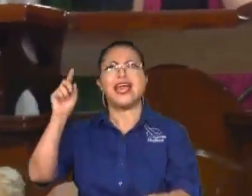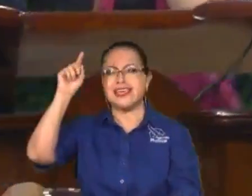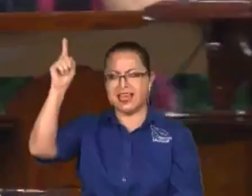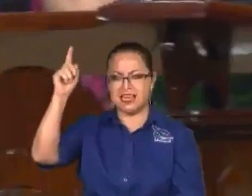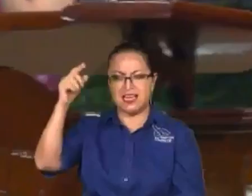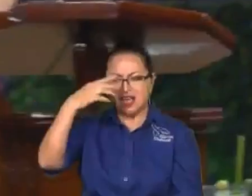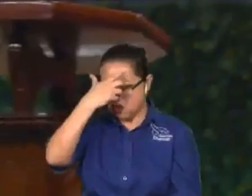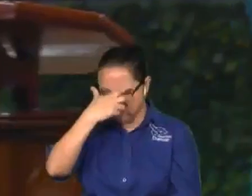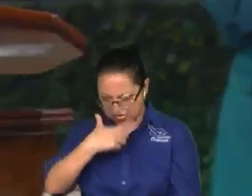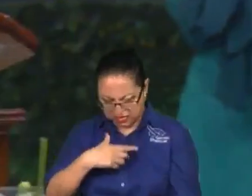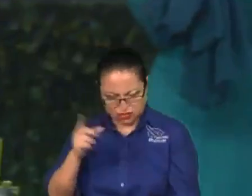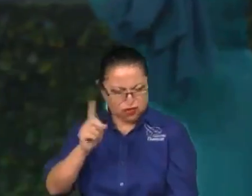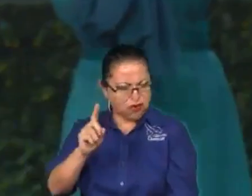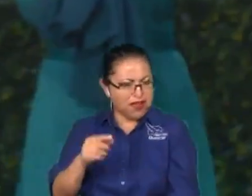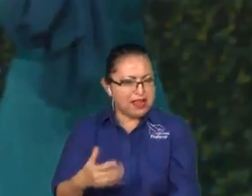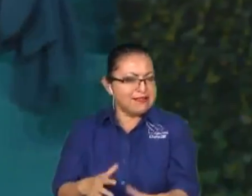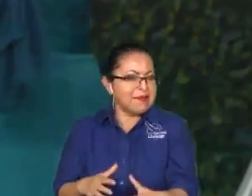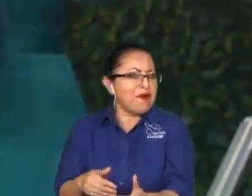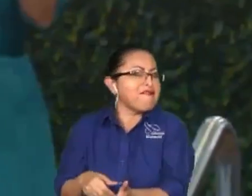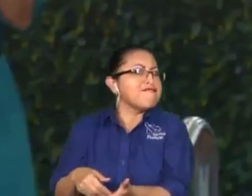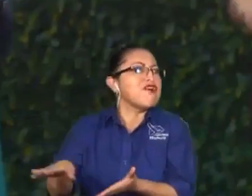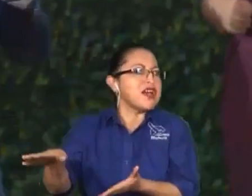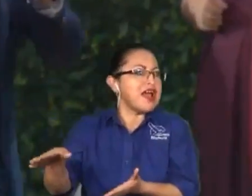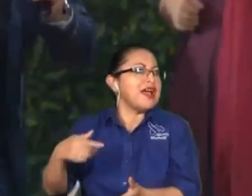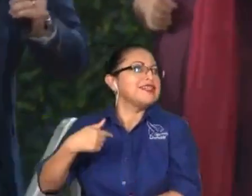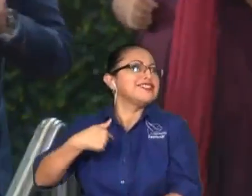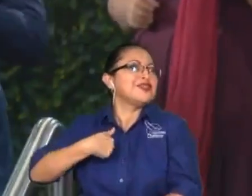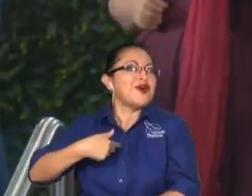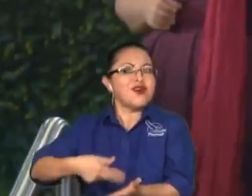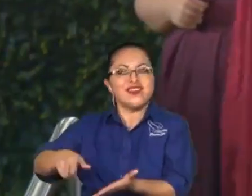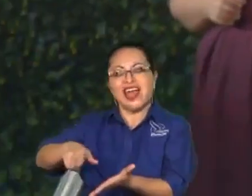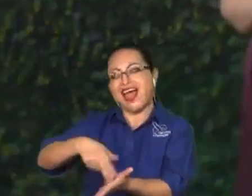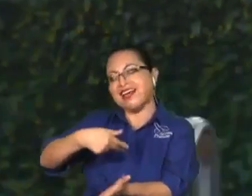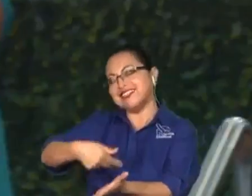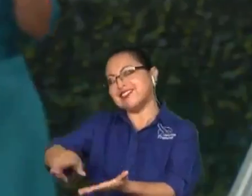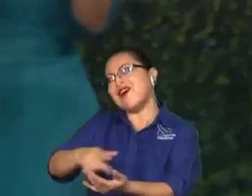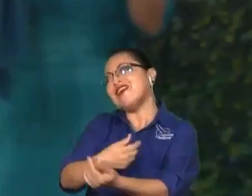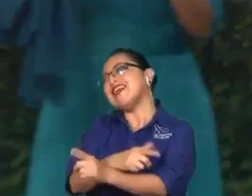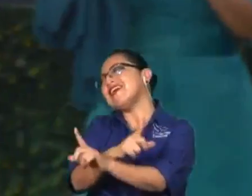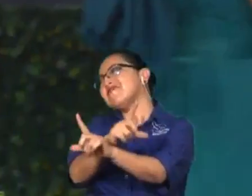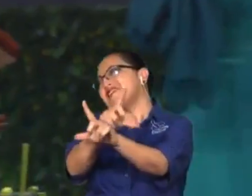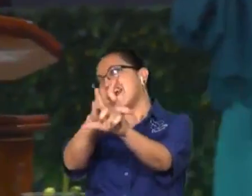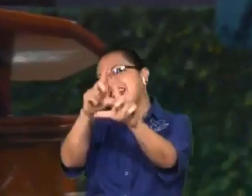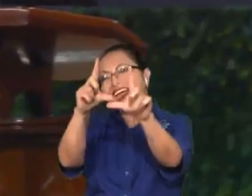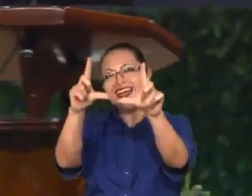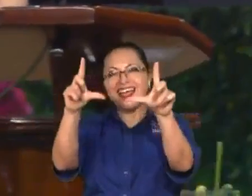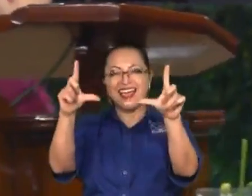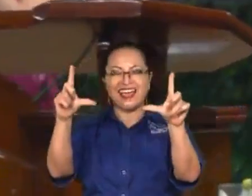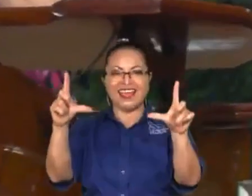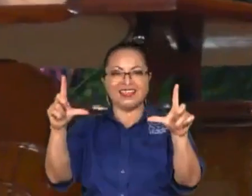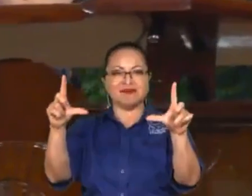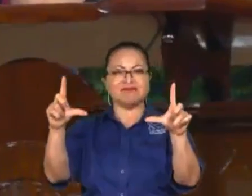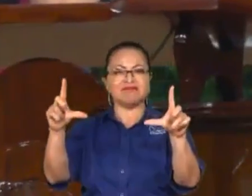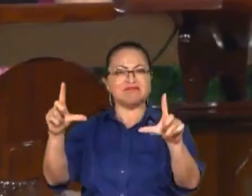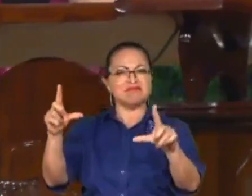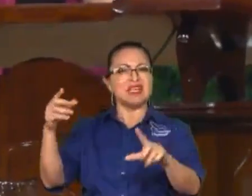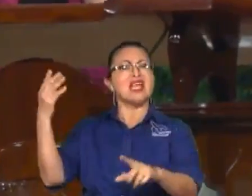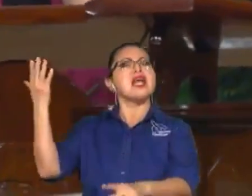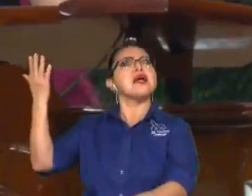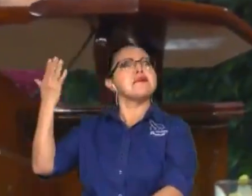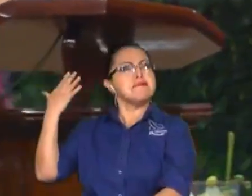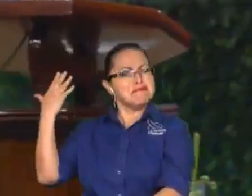más condenación, echo fuera el temor. Yo danzaré con libertad. Una vez más,